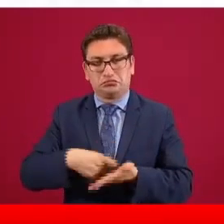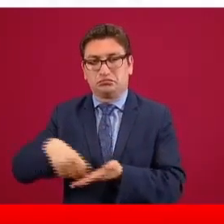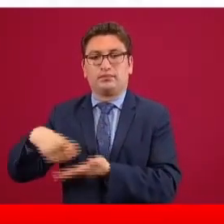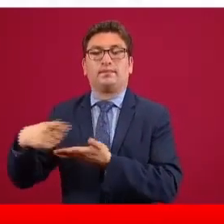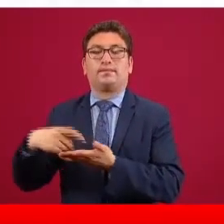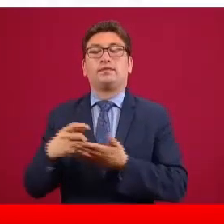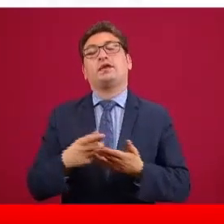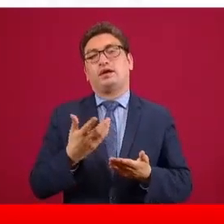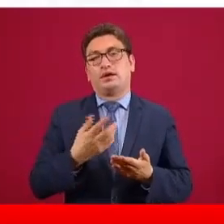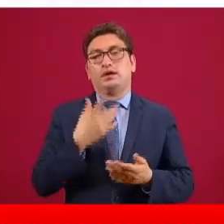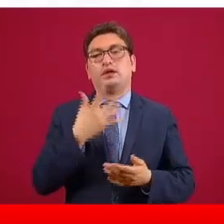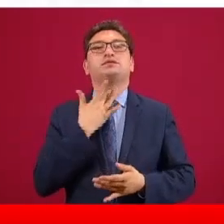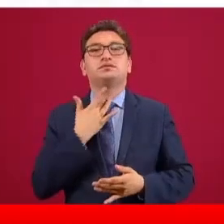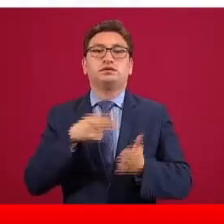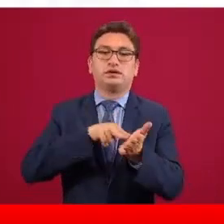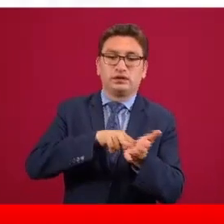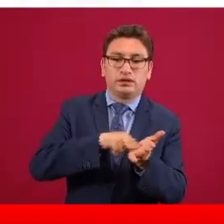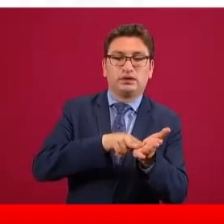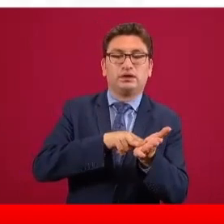En el diésel, la más barata,